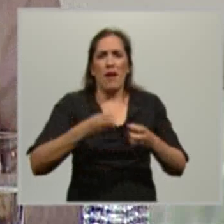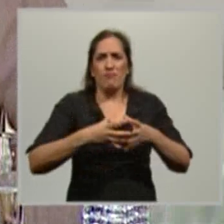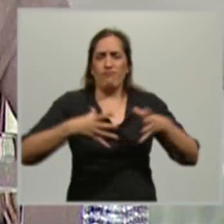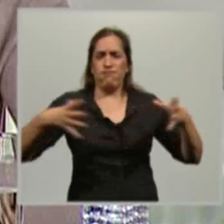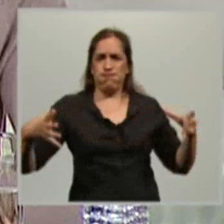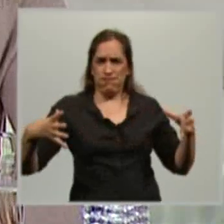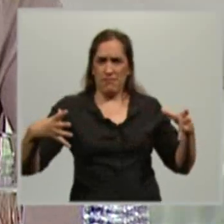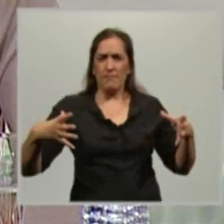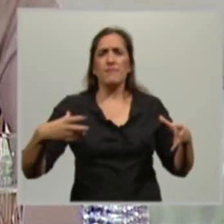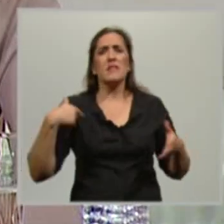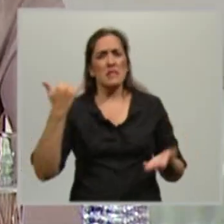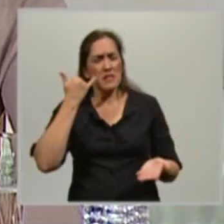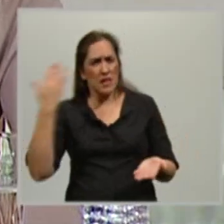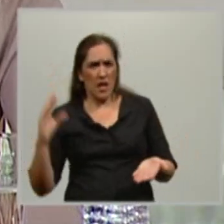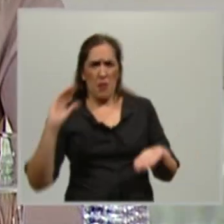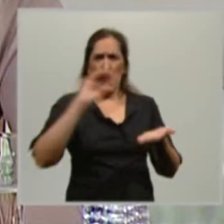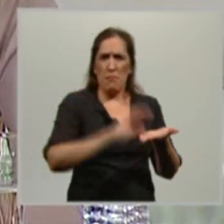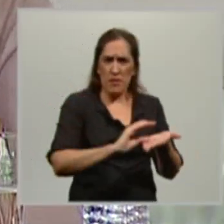respondido también con inversión,